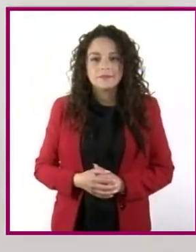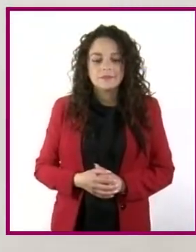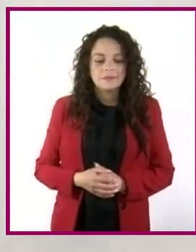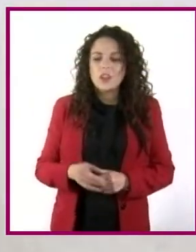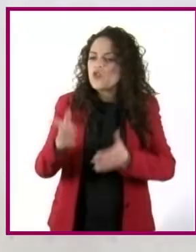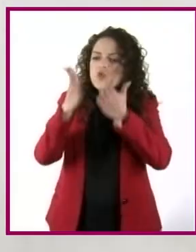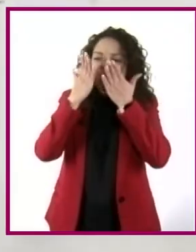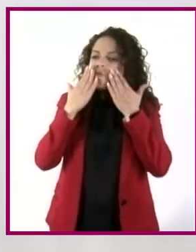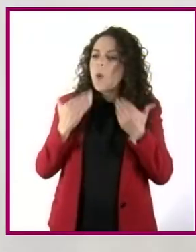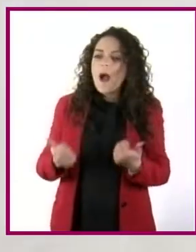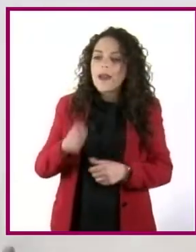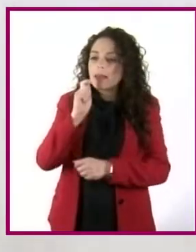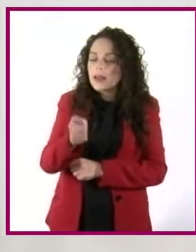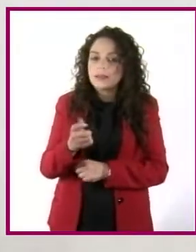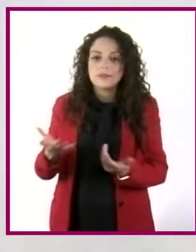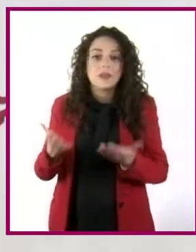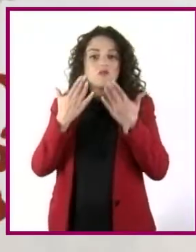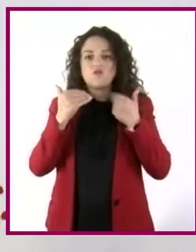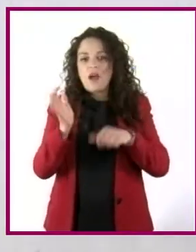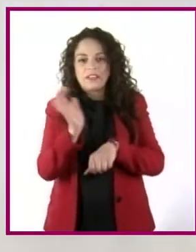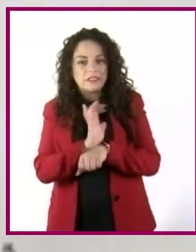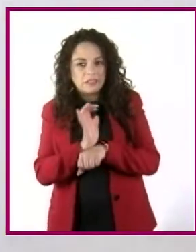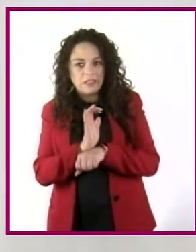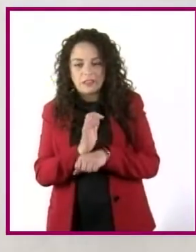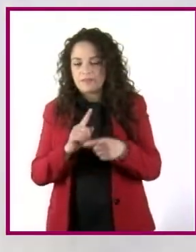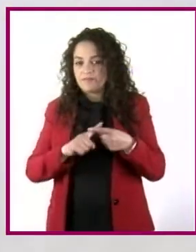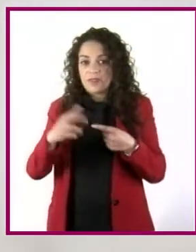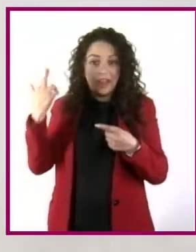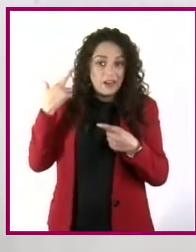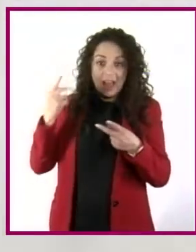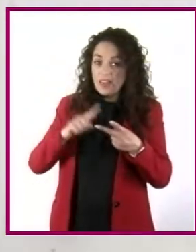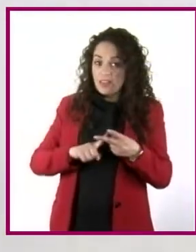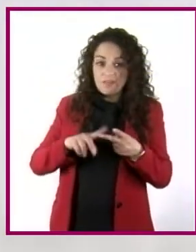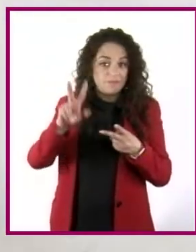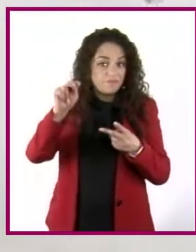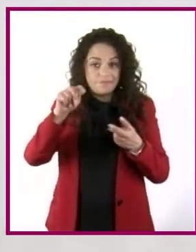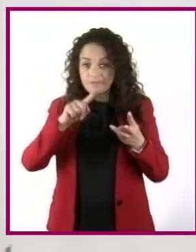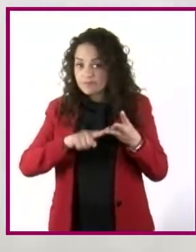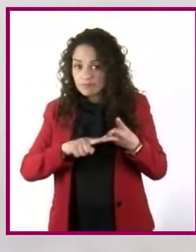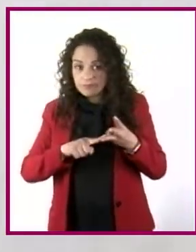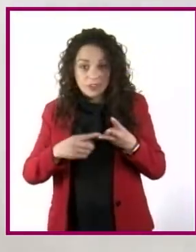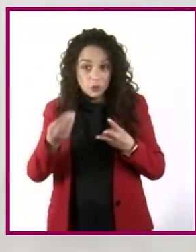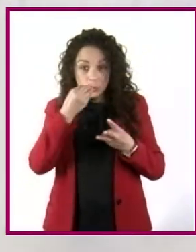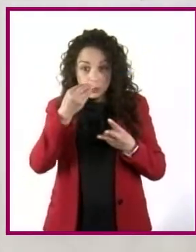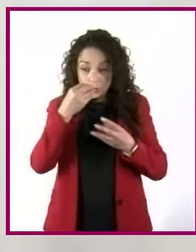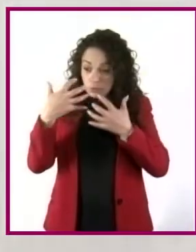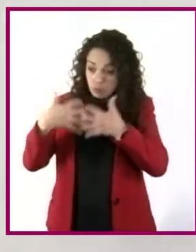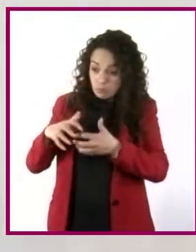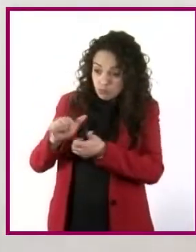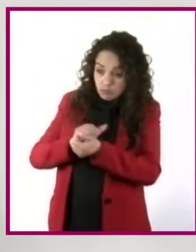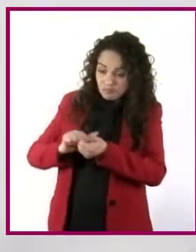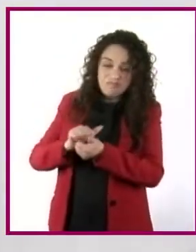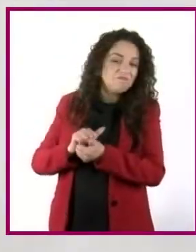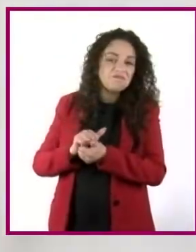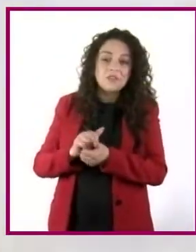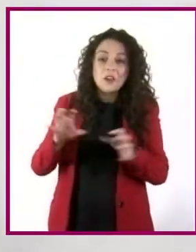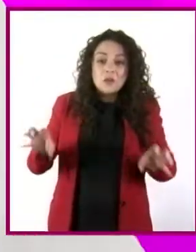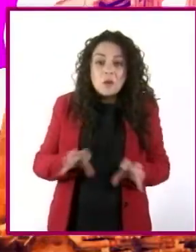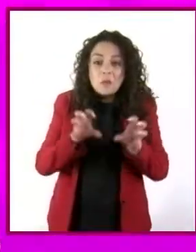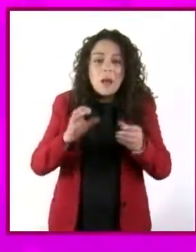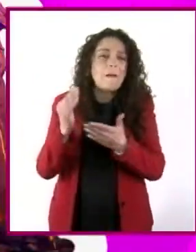entonces. No hay cine, ni radio, ni televisión. Tampoco comida procesada, mucho menos